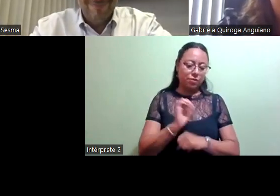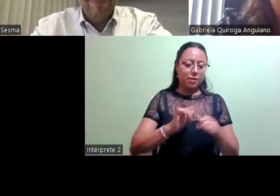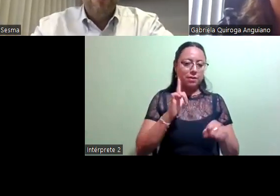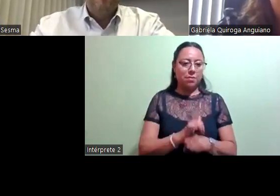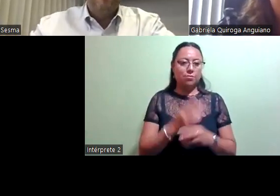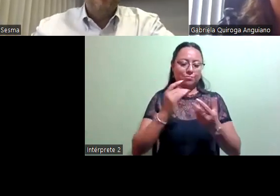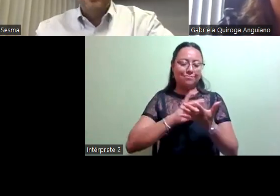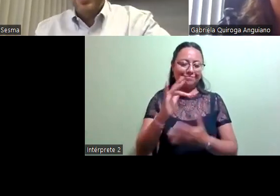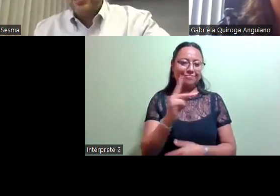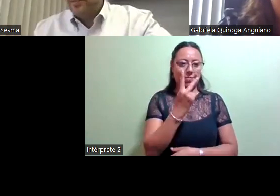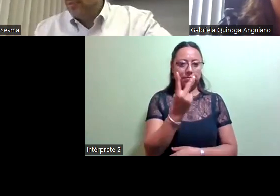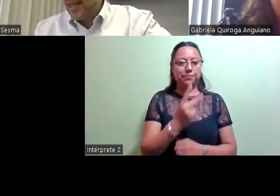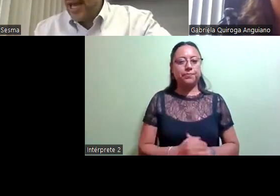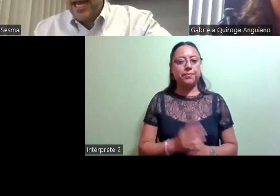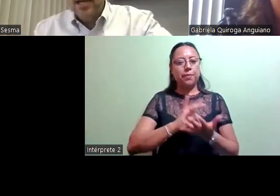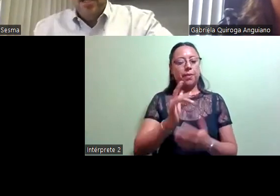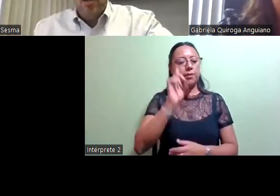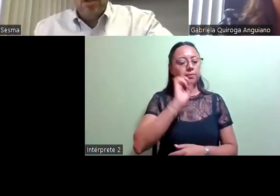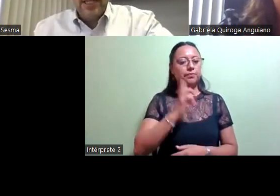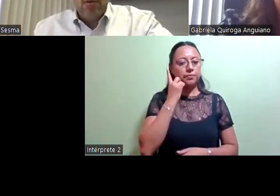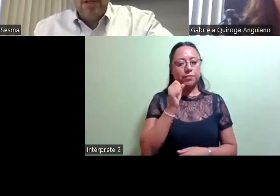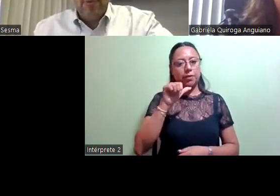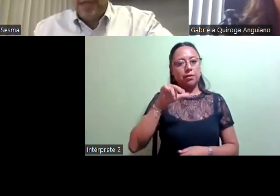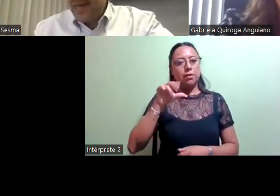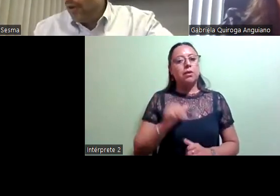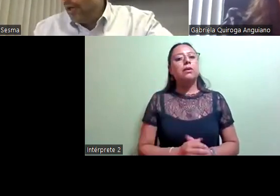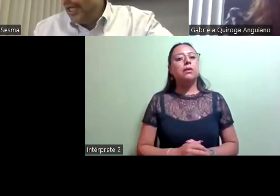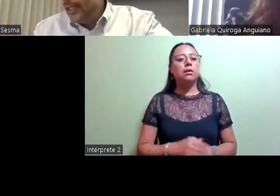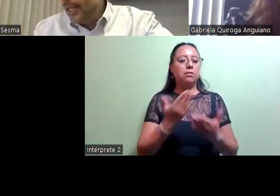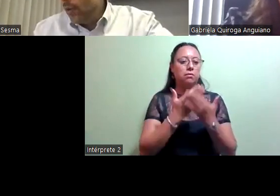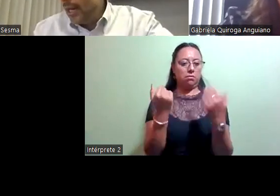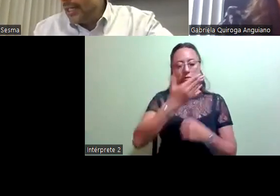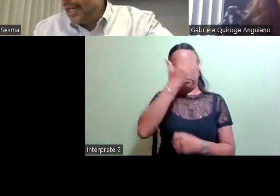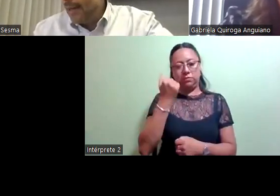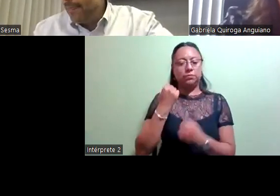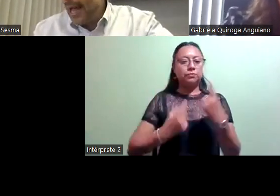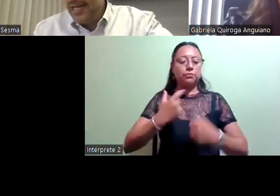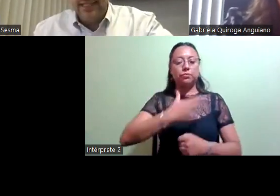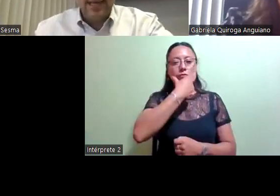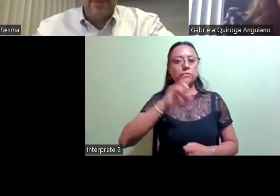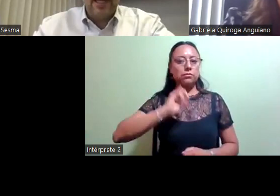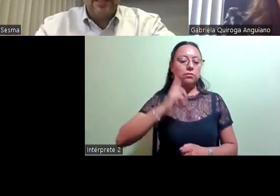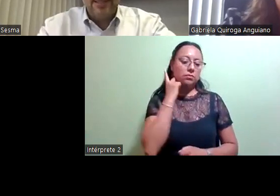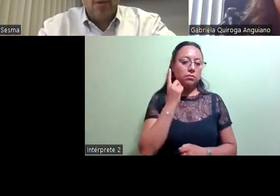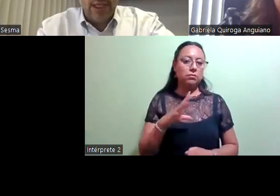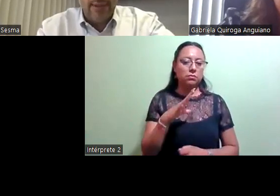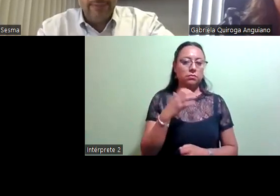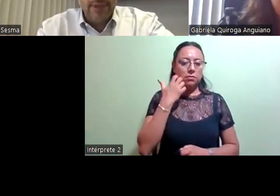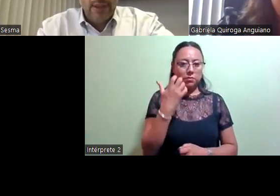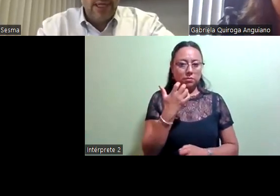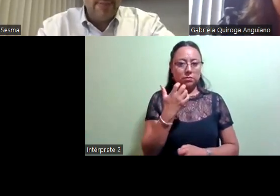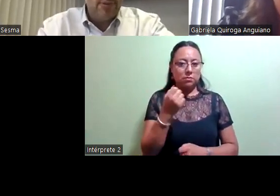los dos. Gracias, diputada Ana. No sé si algún diputado tiene alguna reserva para el dictamen que se